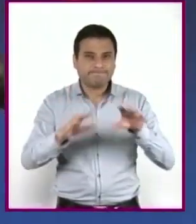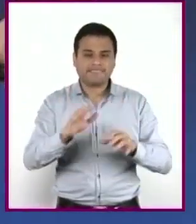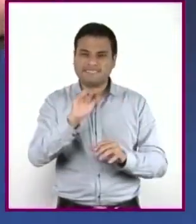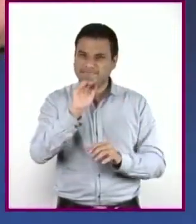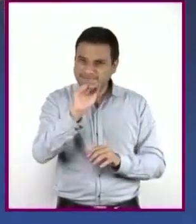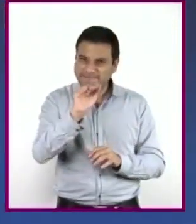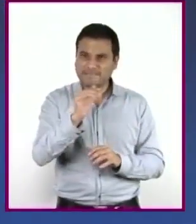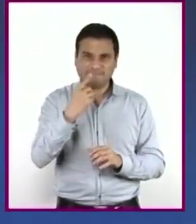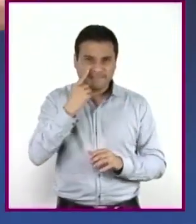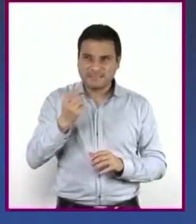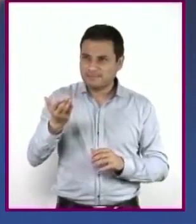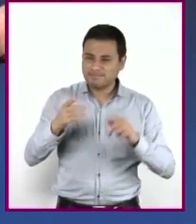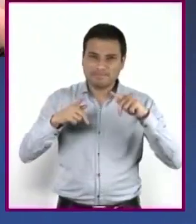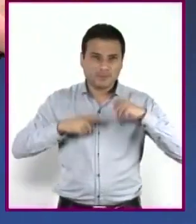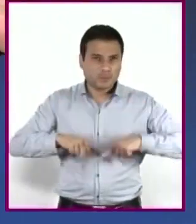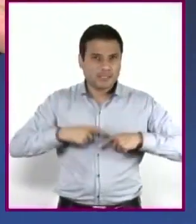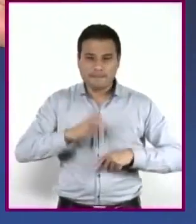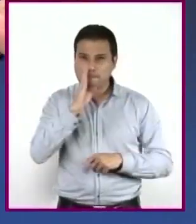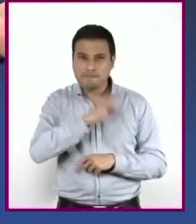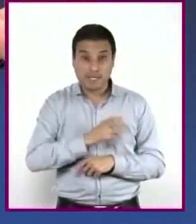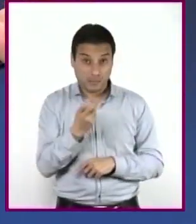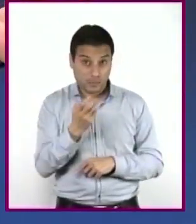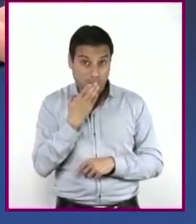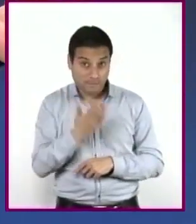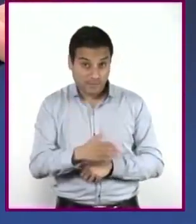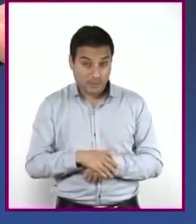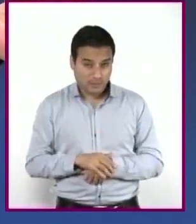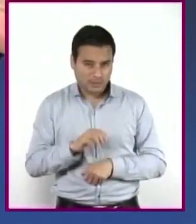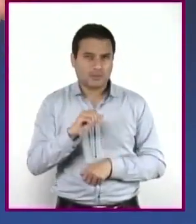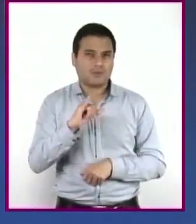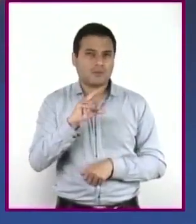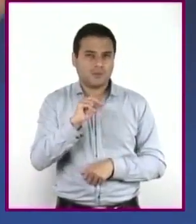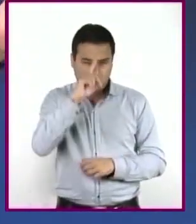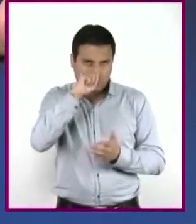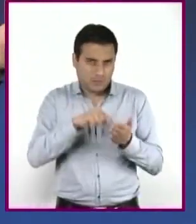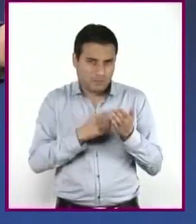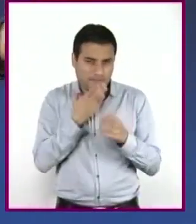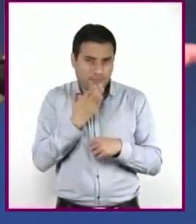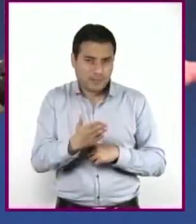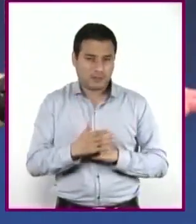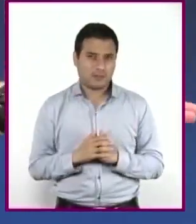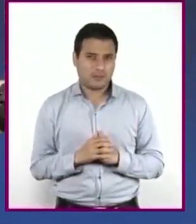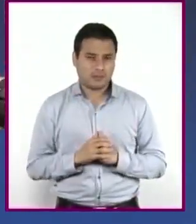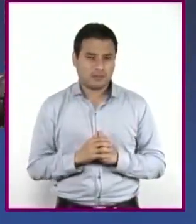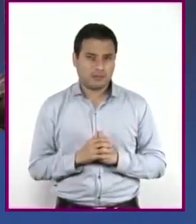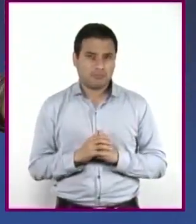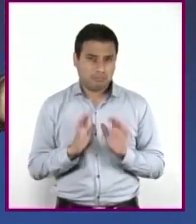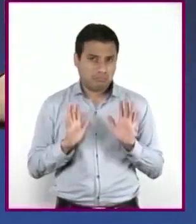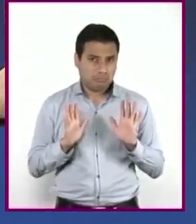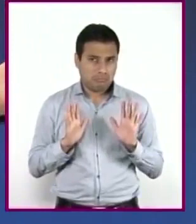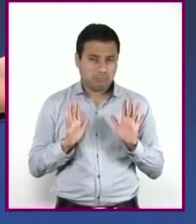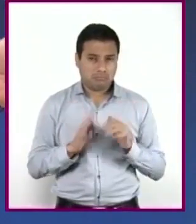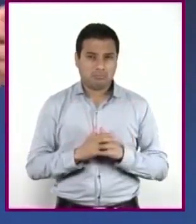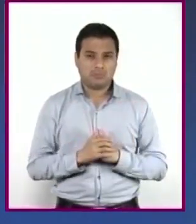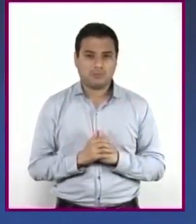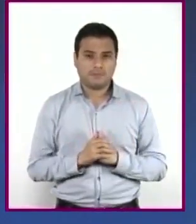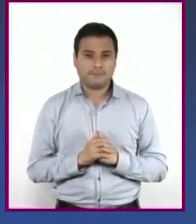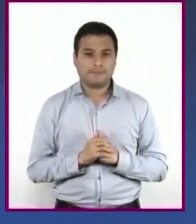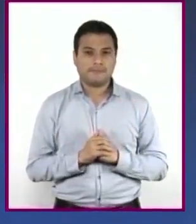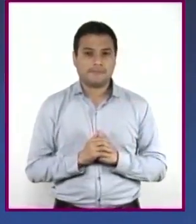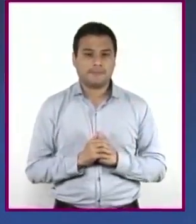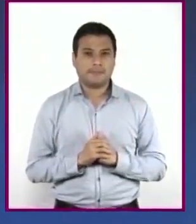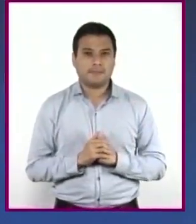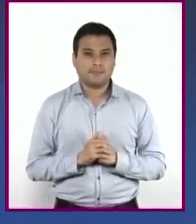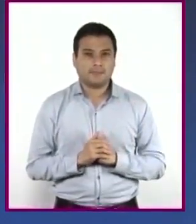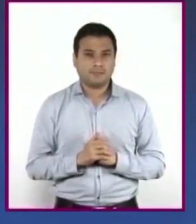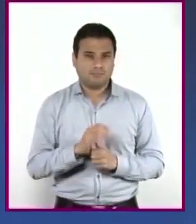agresores. Ese tipo de violencia sí sería tolerada, ¿no? O sea, desde ese punto de vista, ¿sí podría ser tolerada, Edai? Pues se